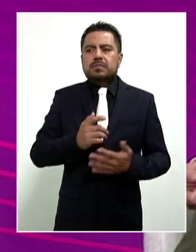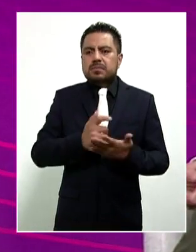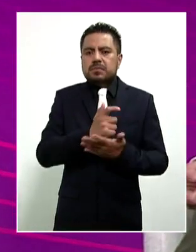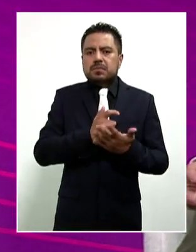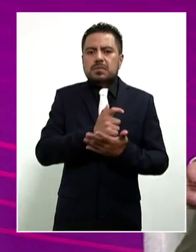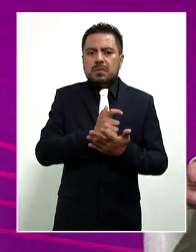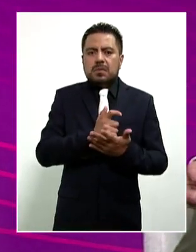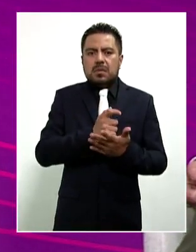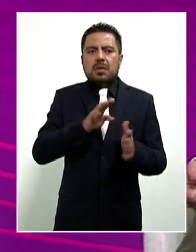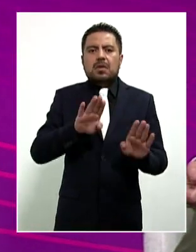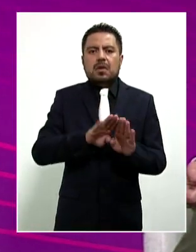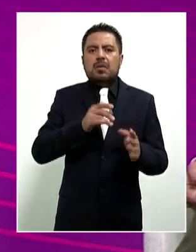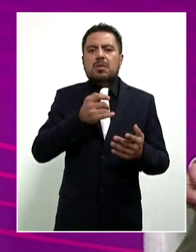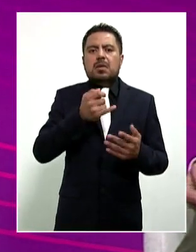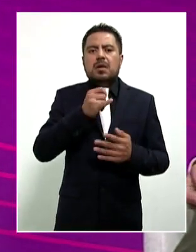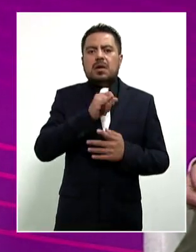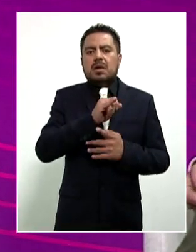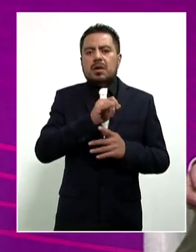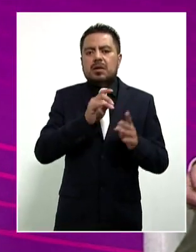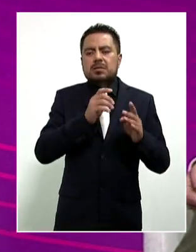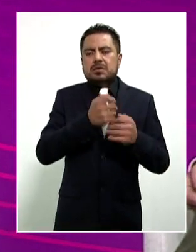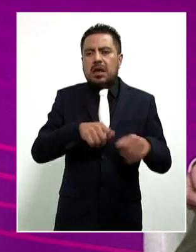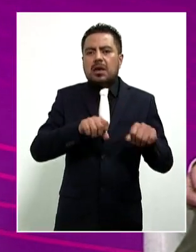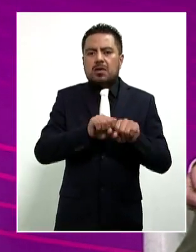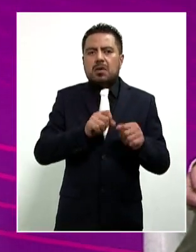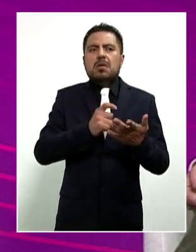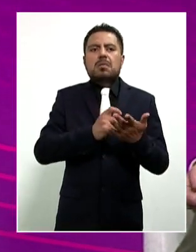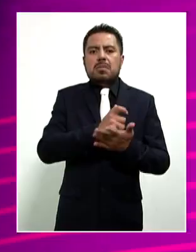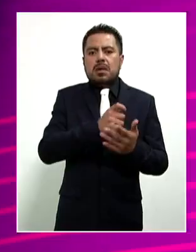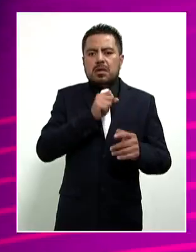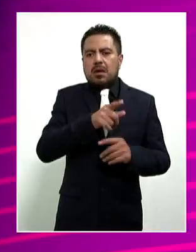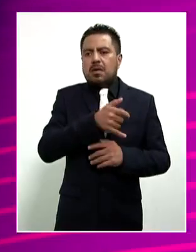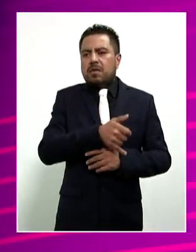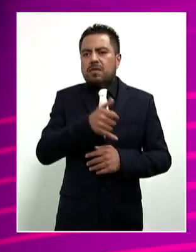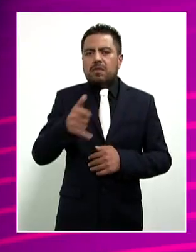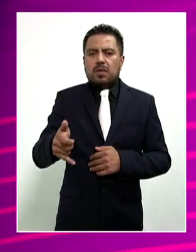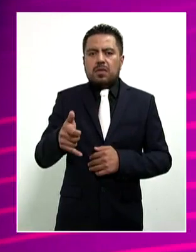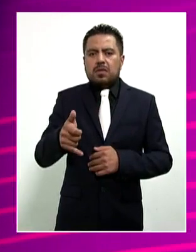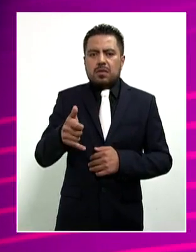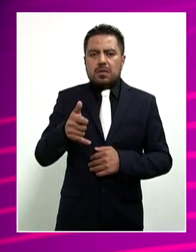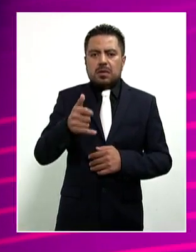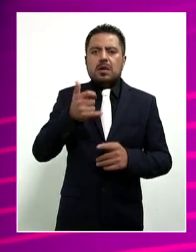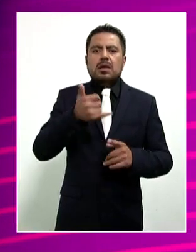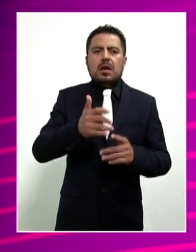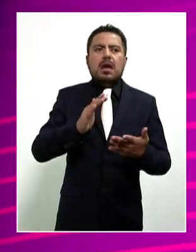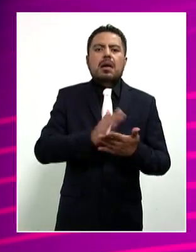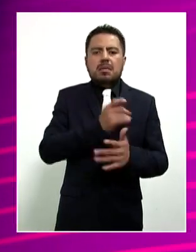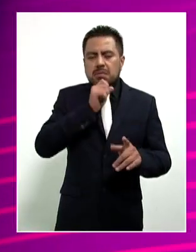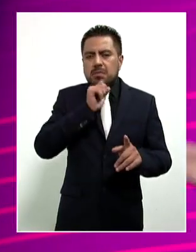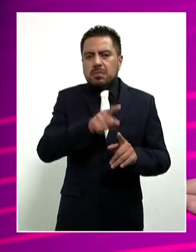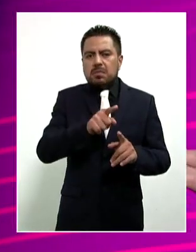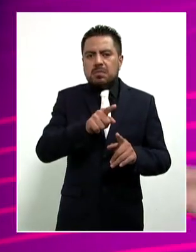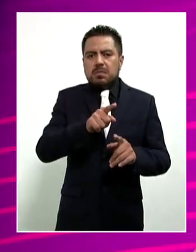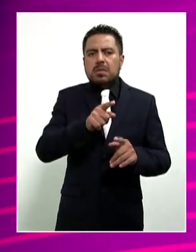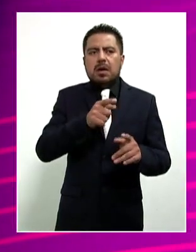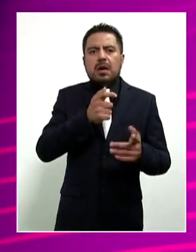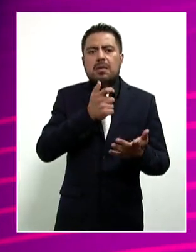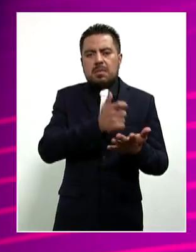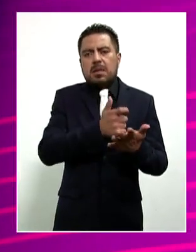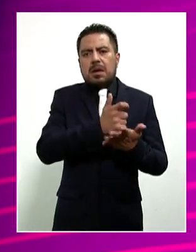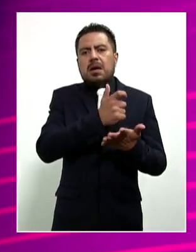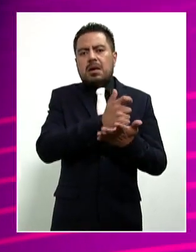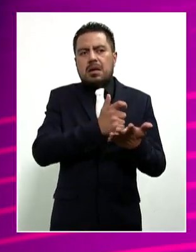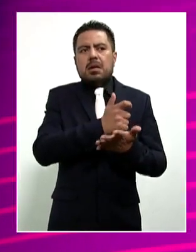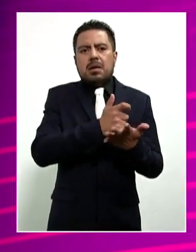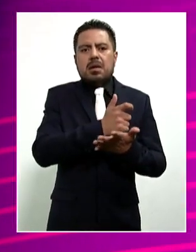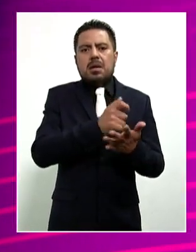sus contribuciones al IMSS, pagan sus contribuciones a Infonavit, y también indirectamente pagan IVA y por